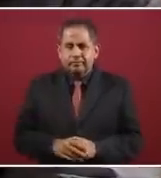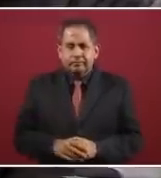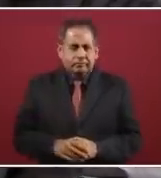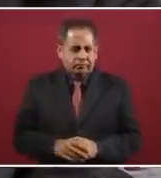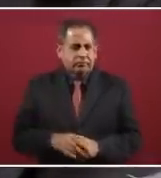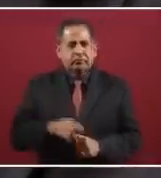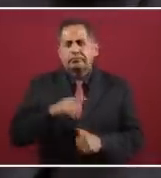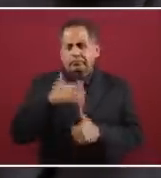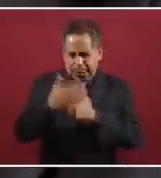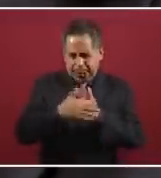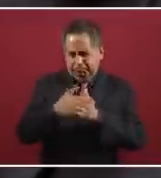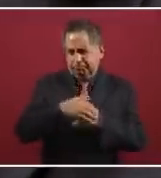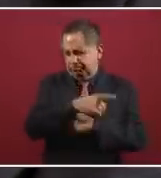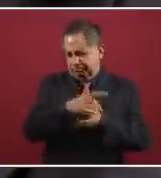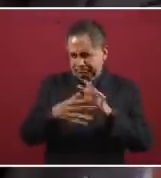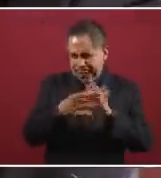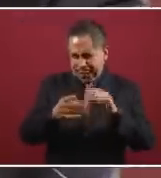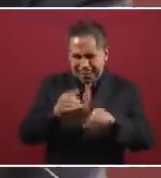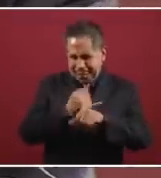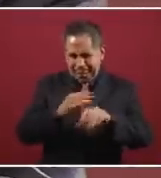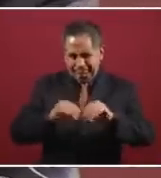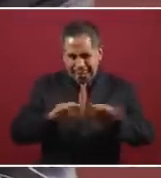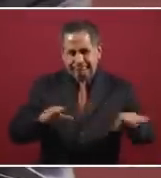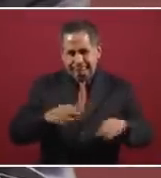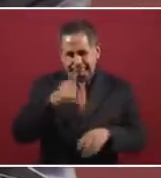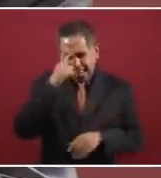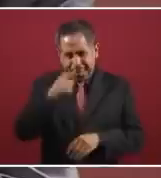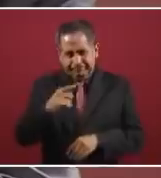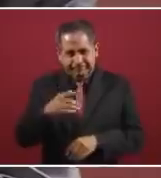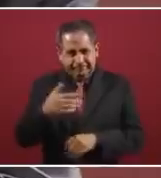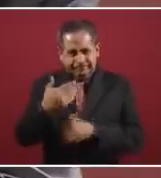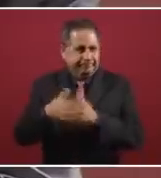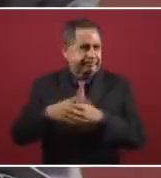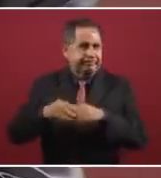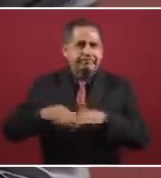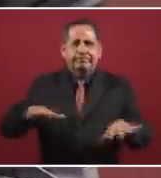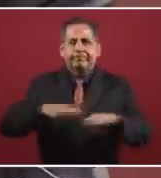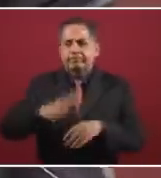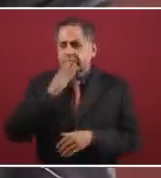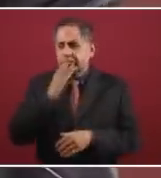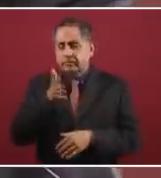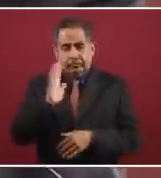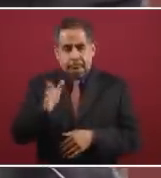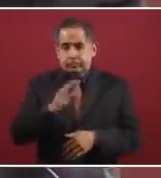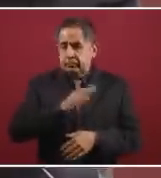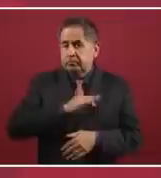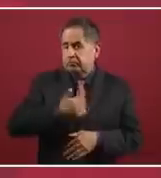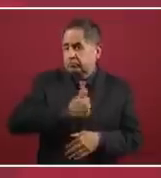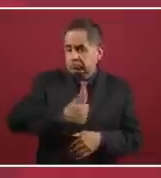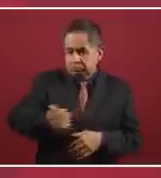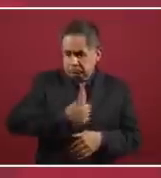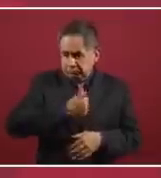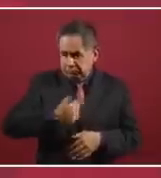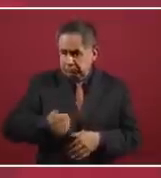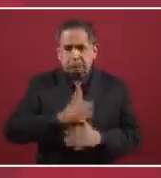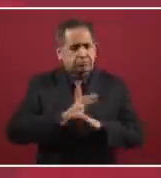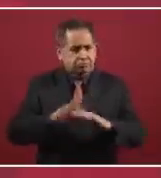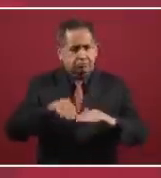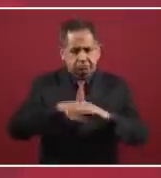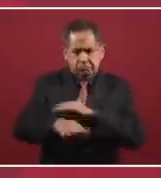van a informar bien a la población de Sonora, pero ya se puede transitar